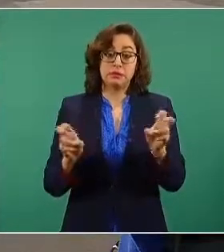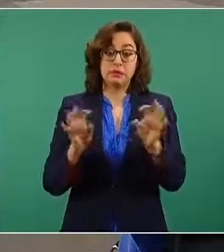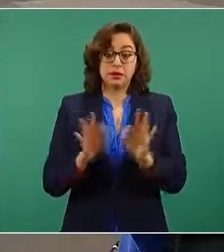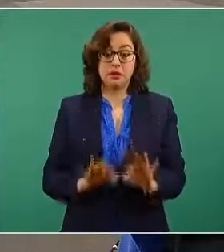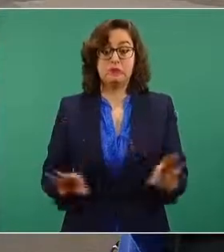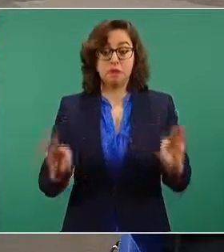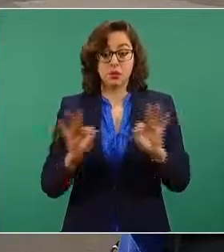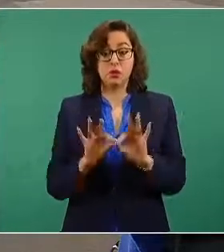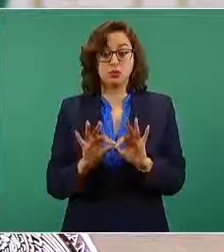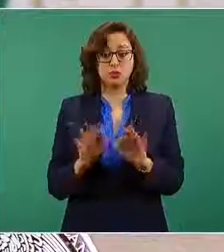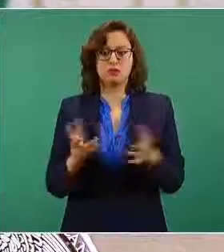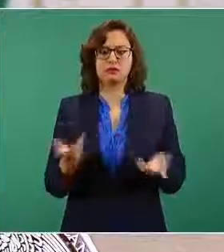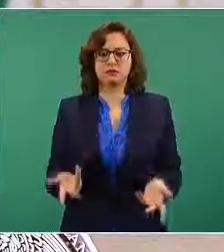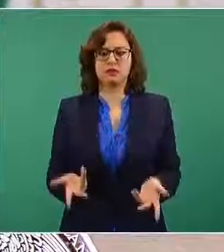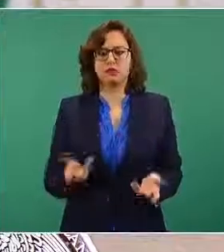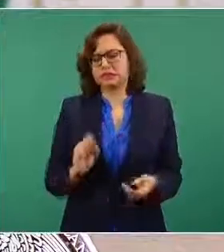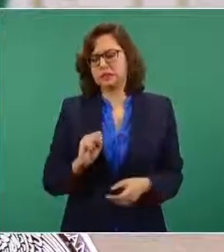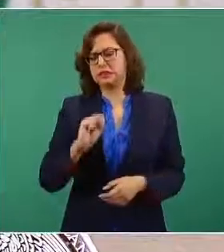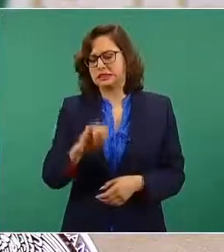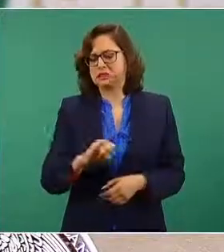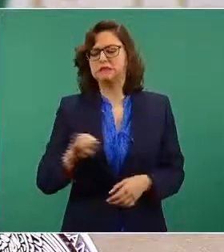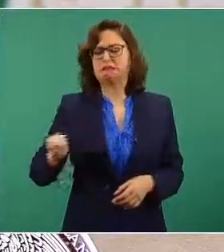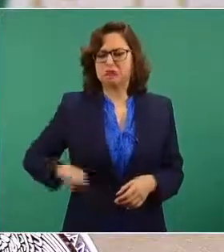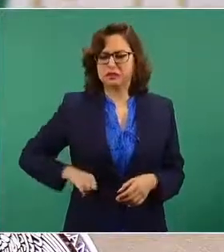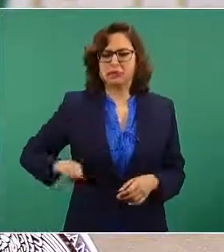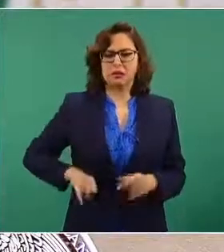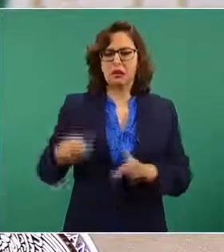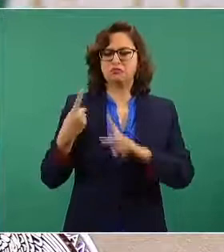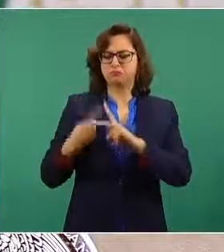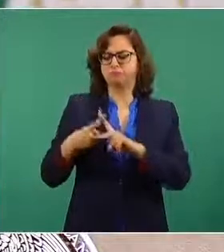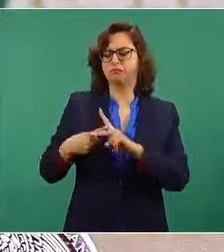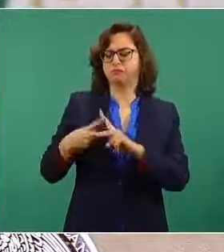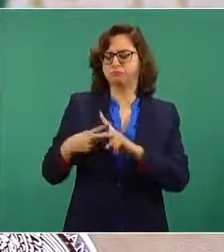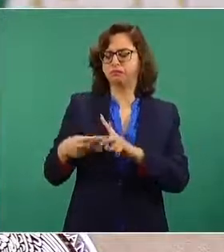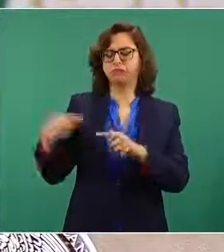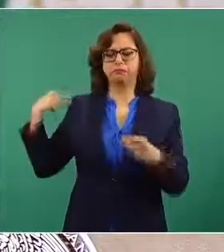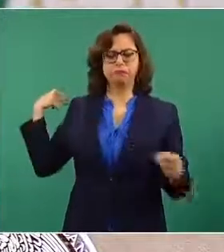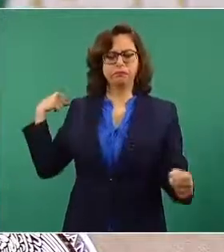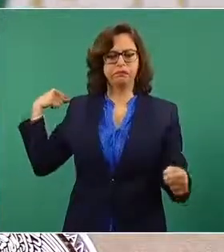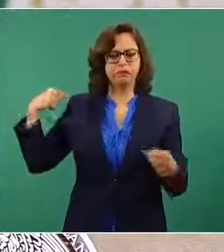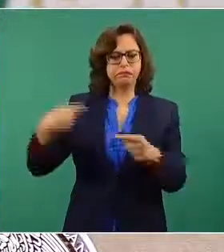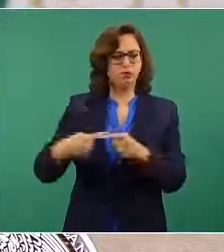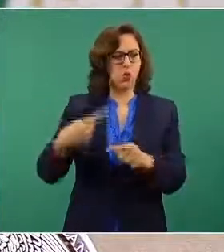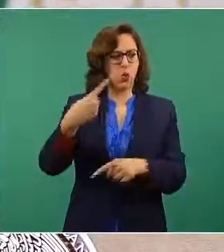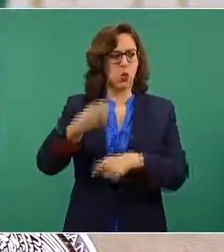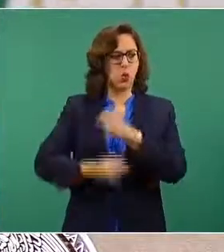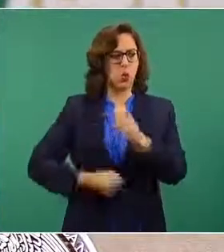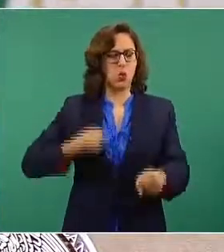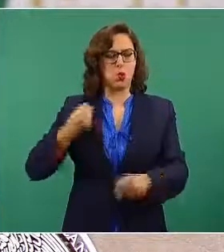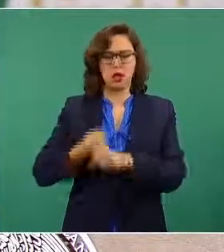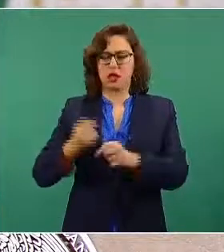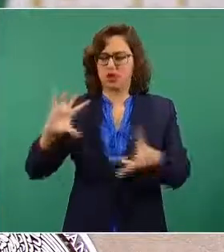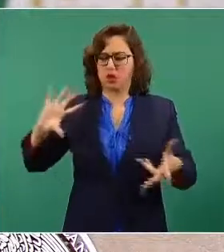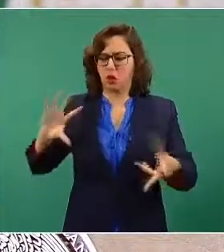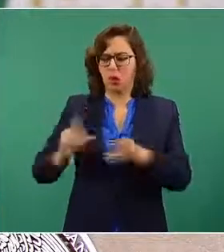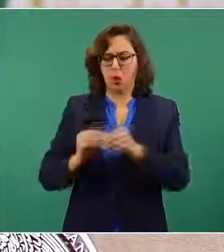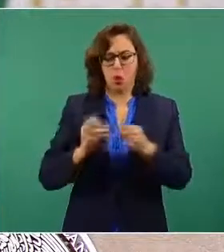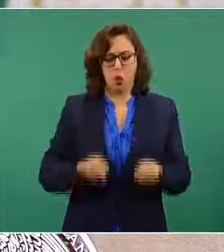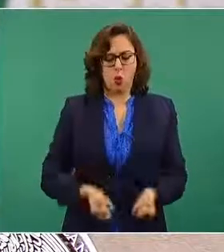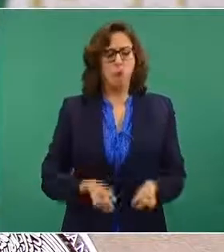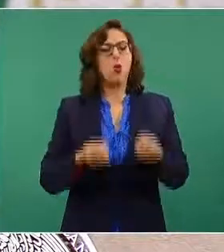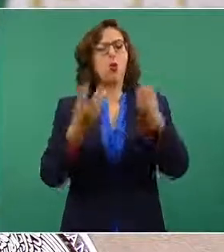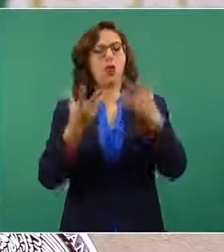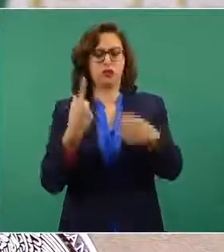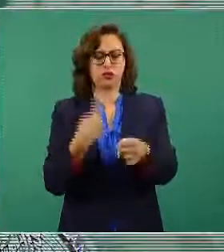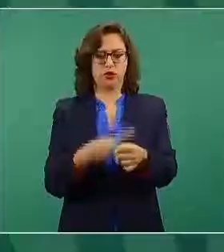también de interés el contabilizar todas las personas que han enfermado desde el inicio de la epidemia, en términos de lo